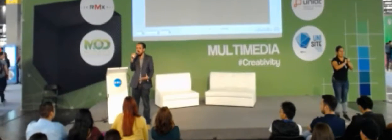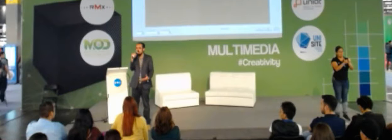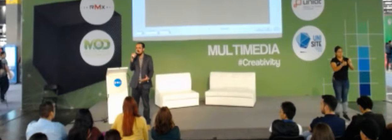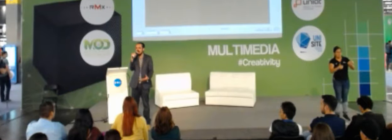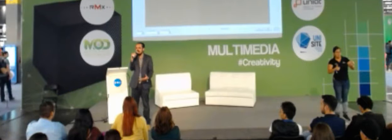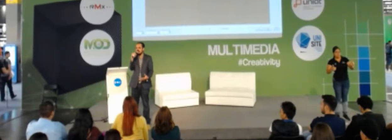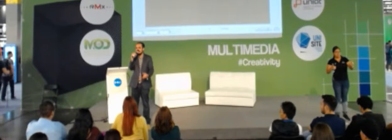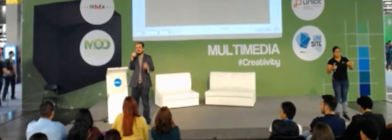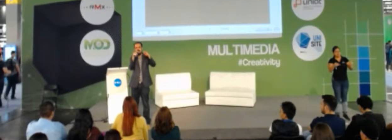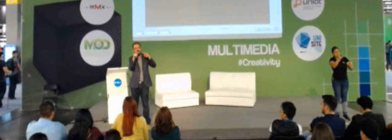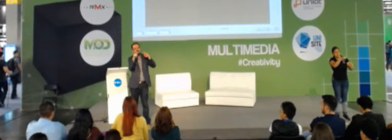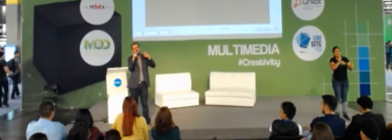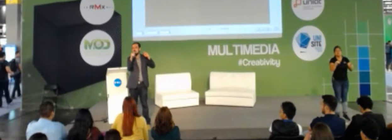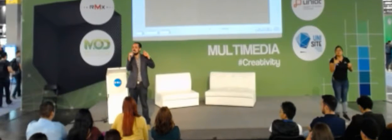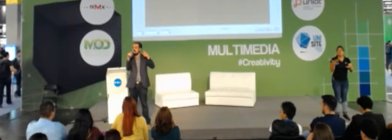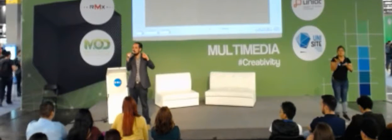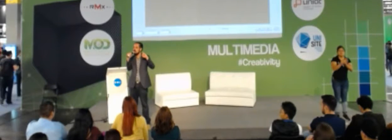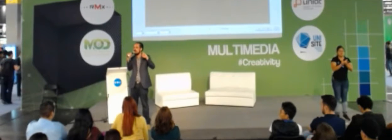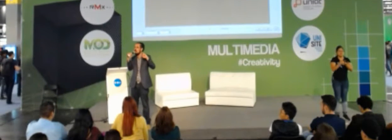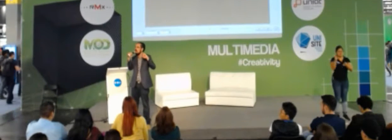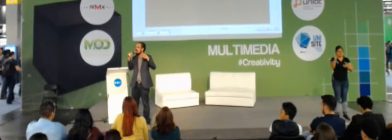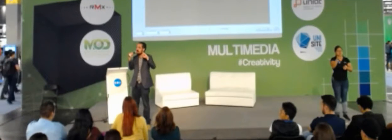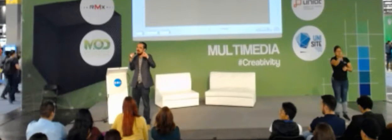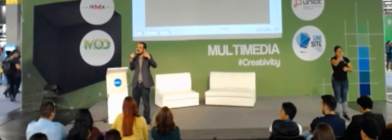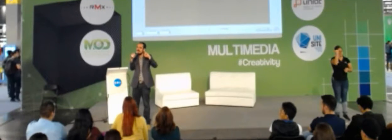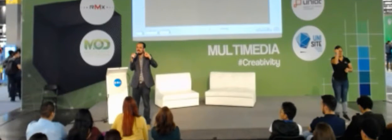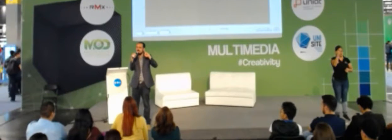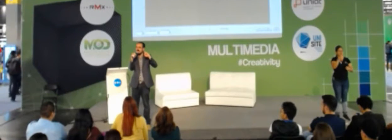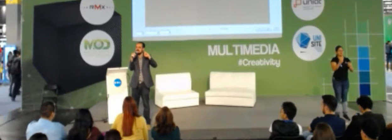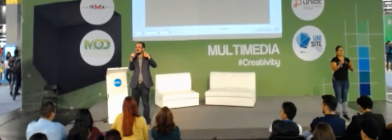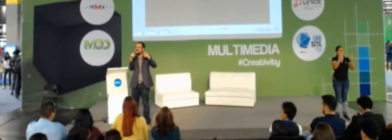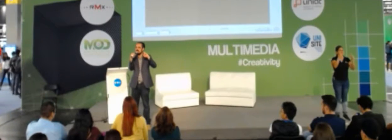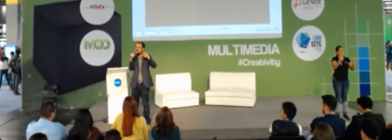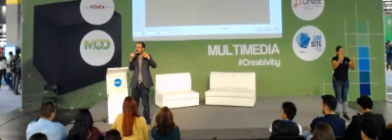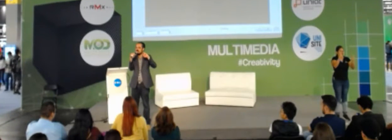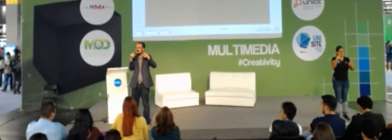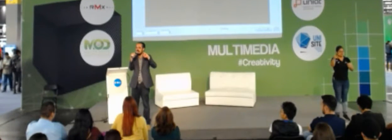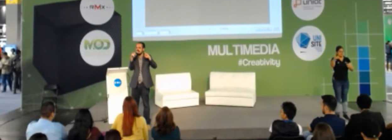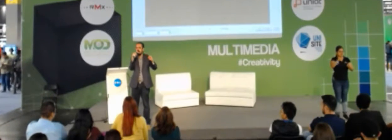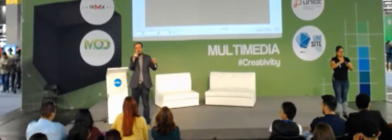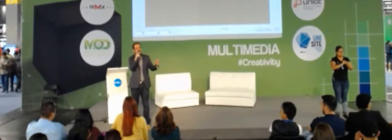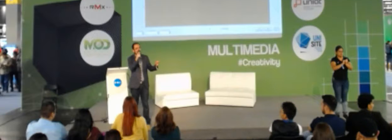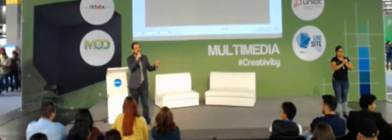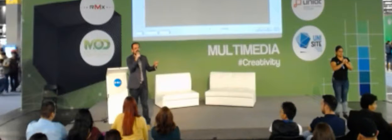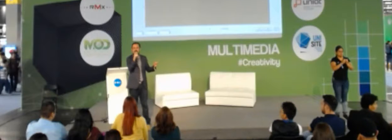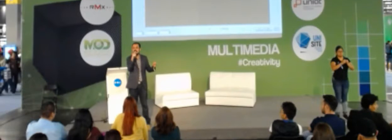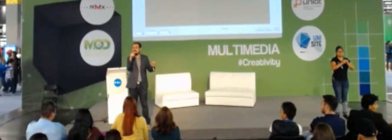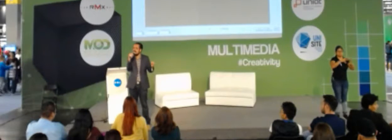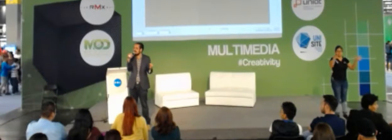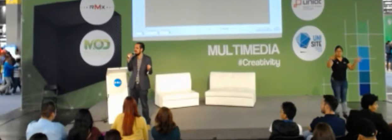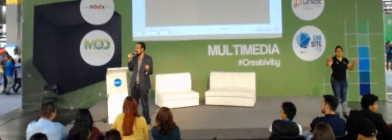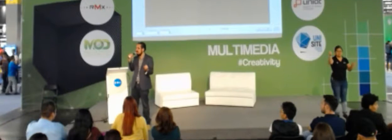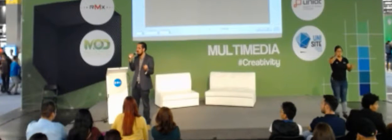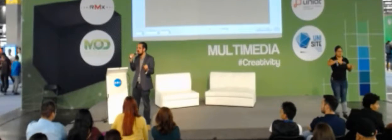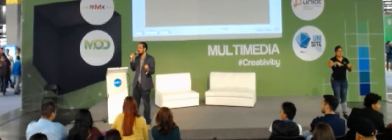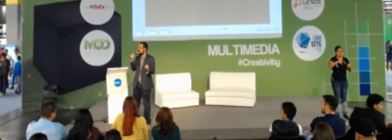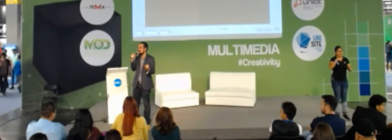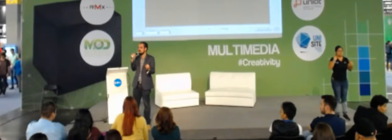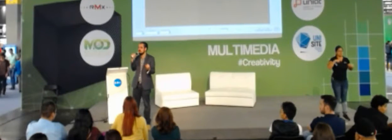es una comunidad que si lo ves desde lo mercadológico, te puede dar también. Genera un mercado interesante que está